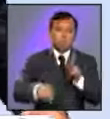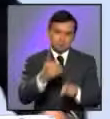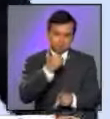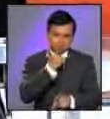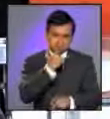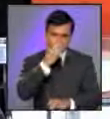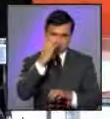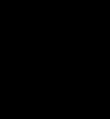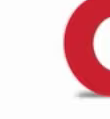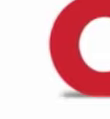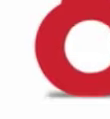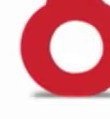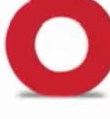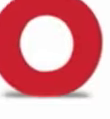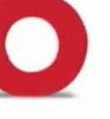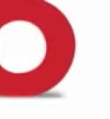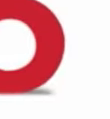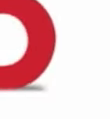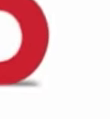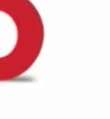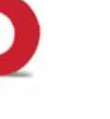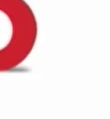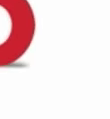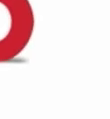México terminó el